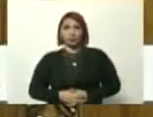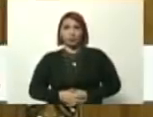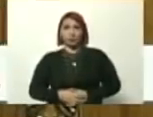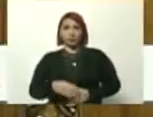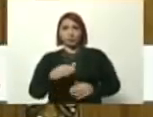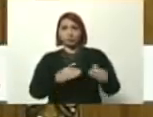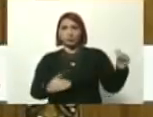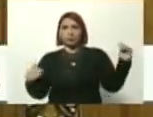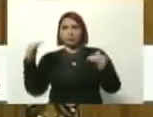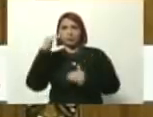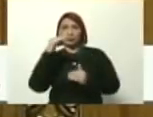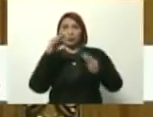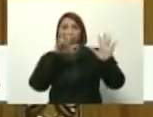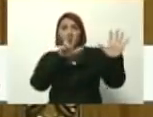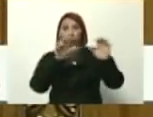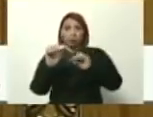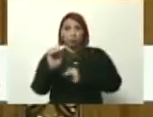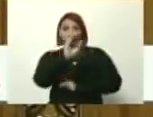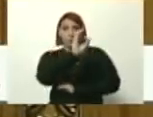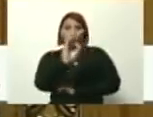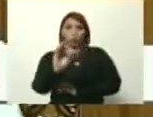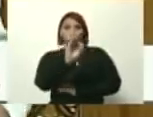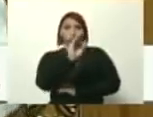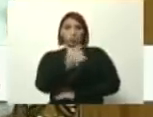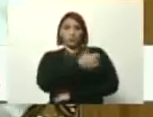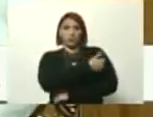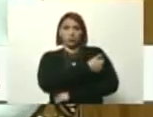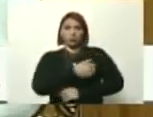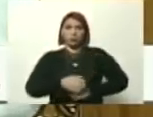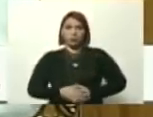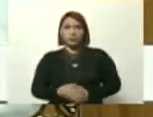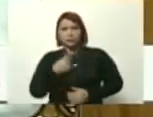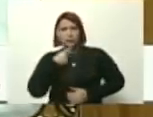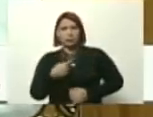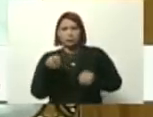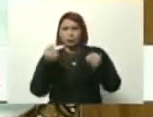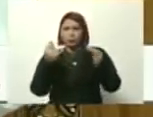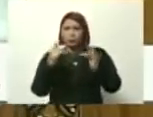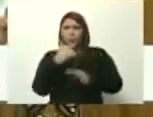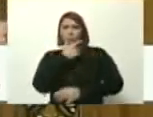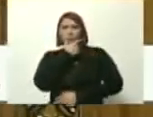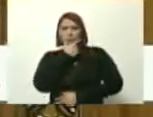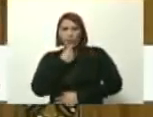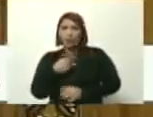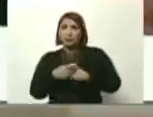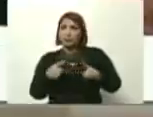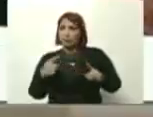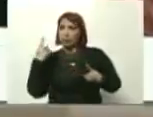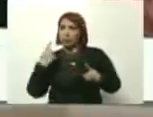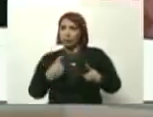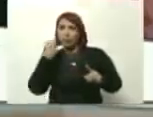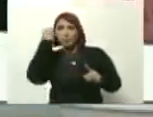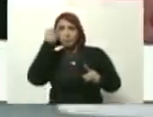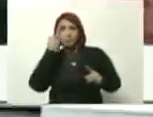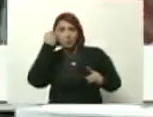del 80% de vacunación. Se dice un número fácil, pero habría que pensar,